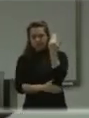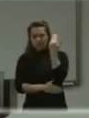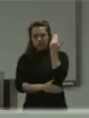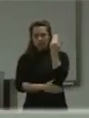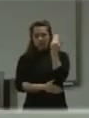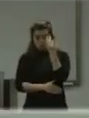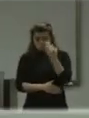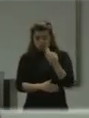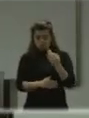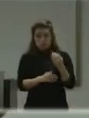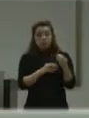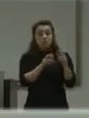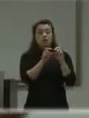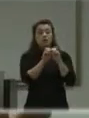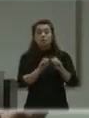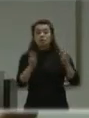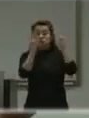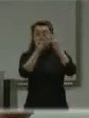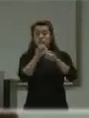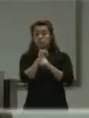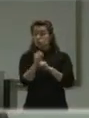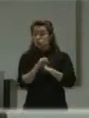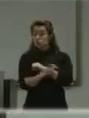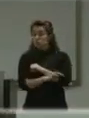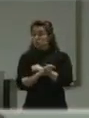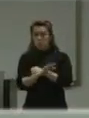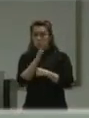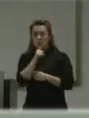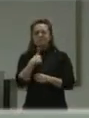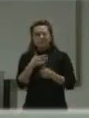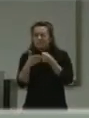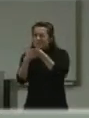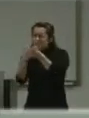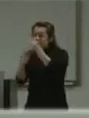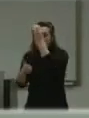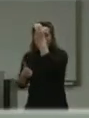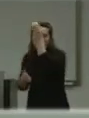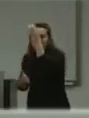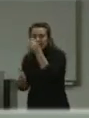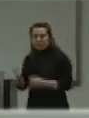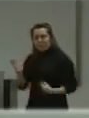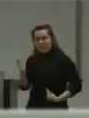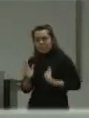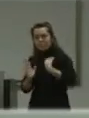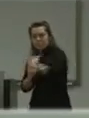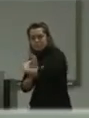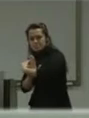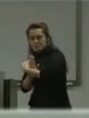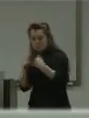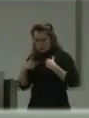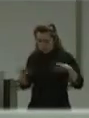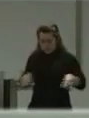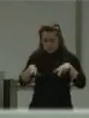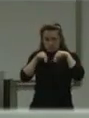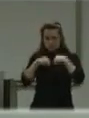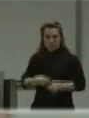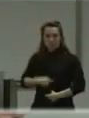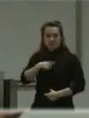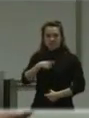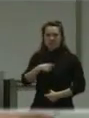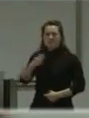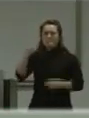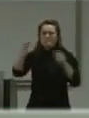referenciado por Naciones Unidas como psicosocial estamos en la lucha del concepto de instaurarlo desde sociedad civil diferenciando